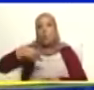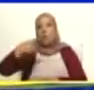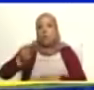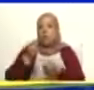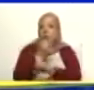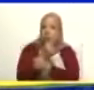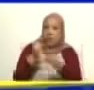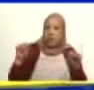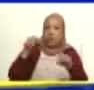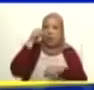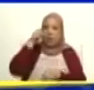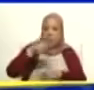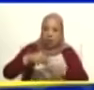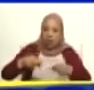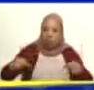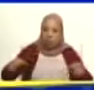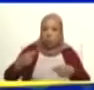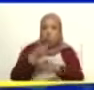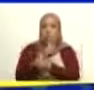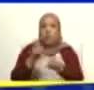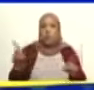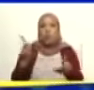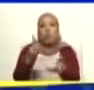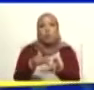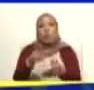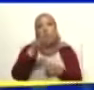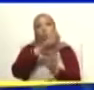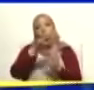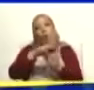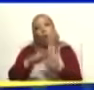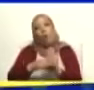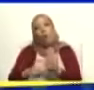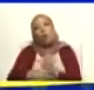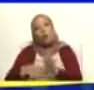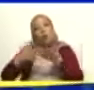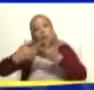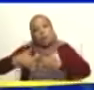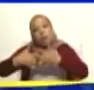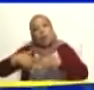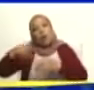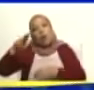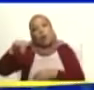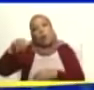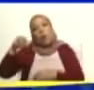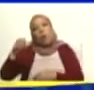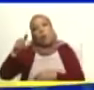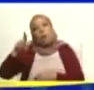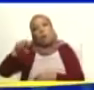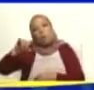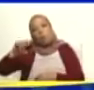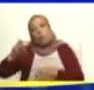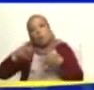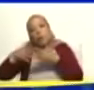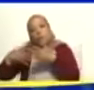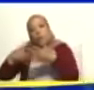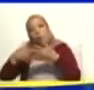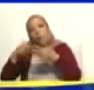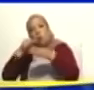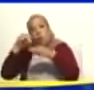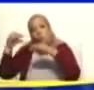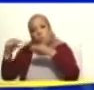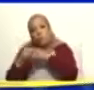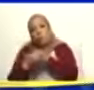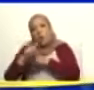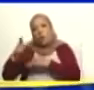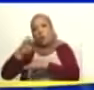nacional. Que se pretenda dar órdenes del ExxonMobil, del gobierno de Estados Unidos de Guyana, para decirle al pueblo